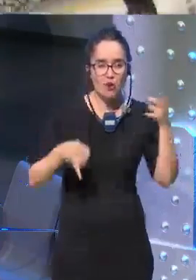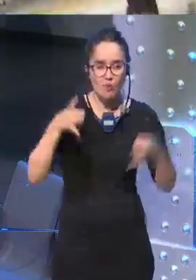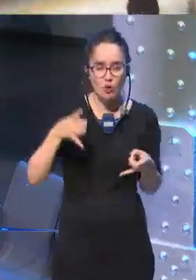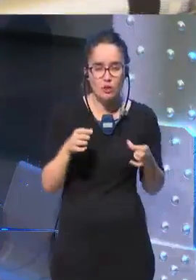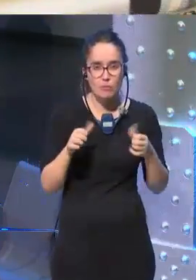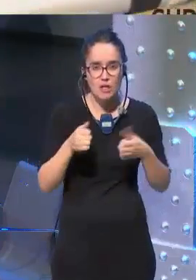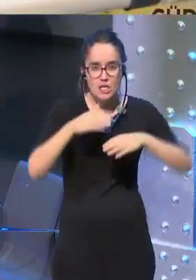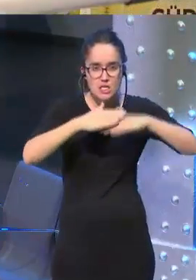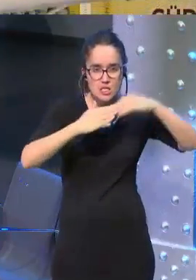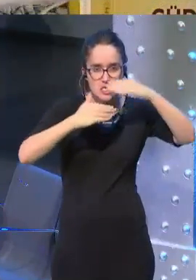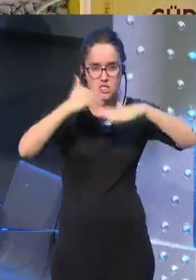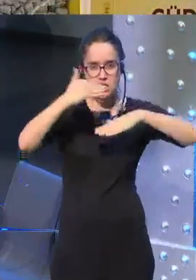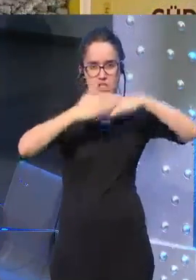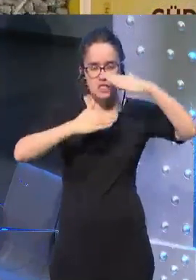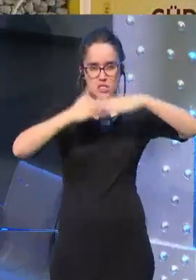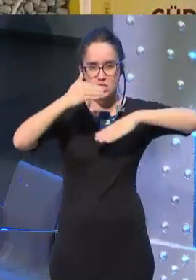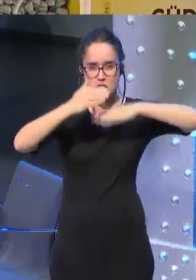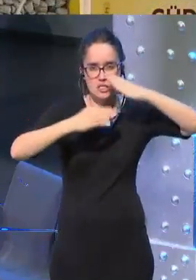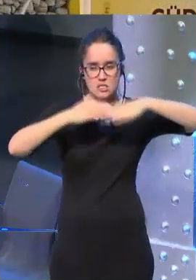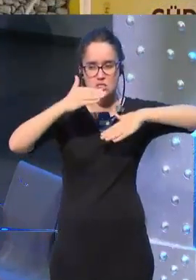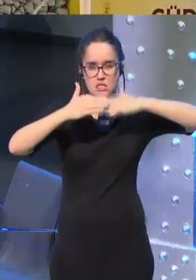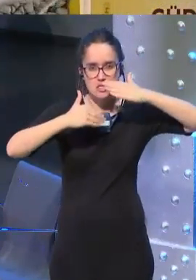va colocando capa a capa